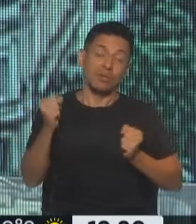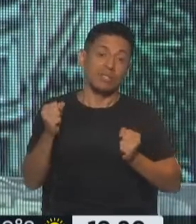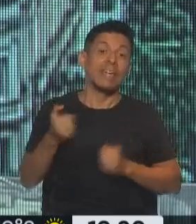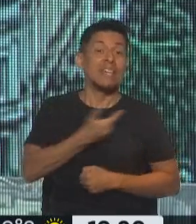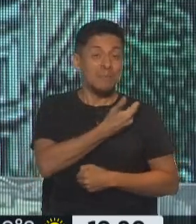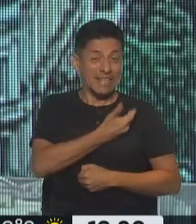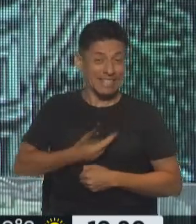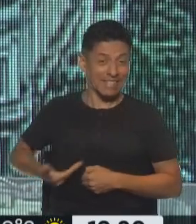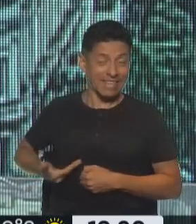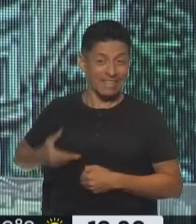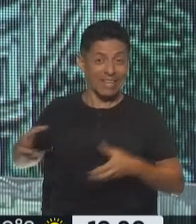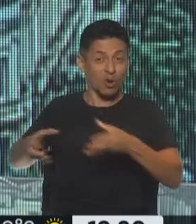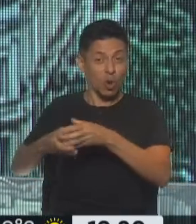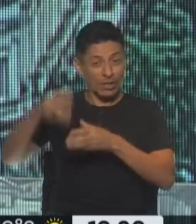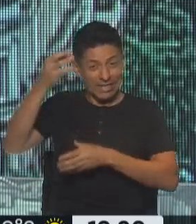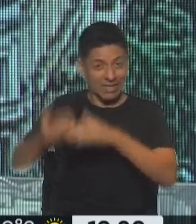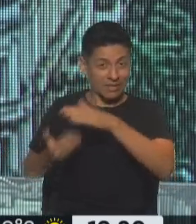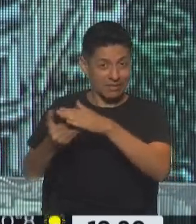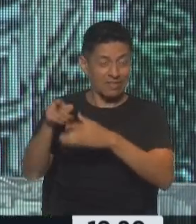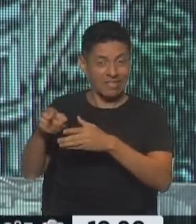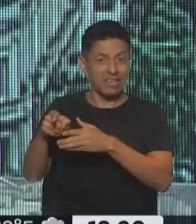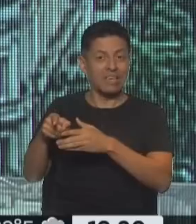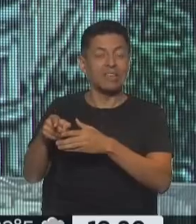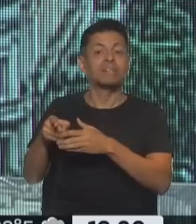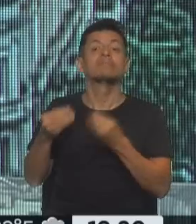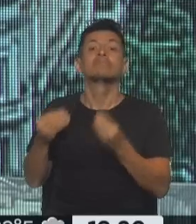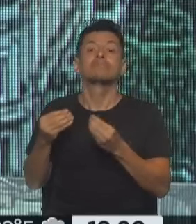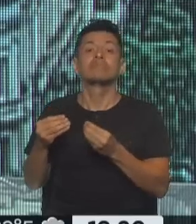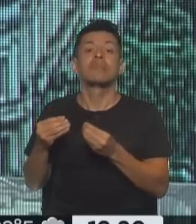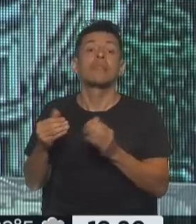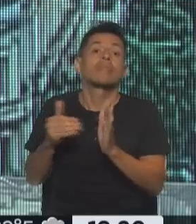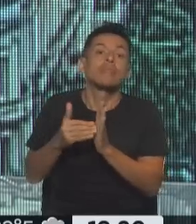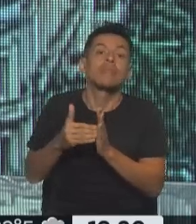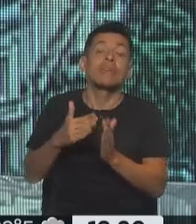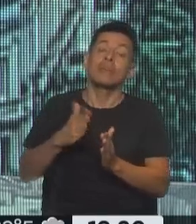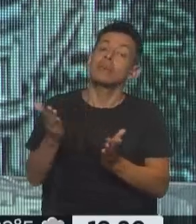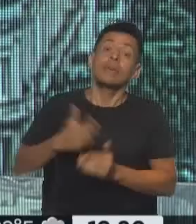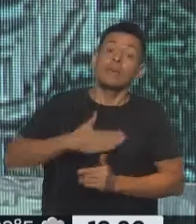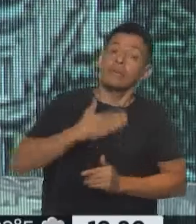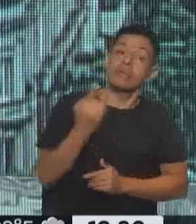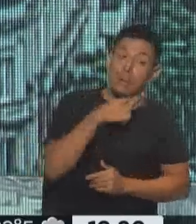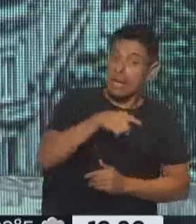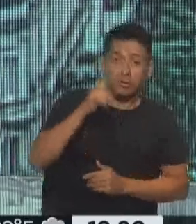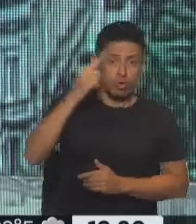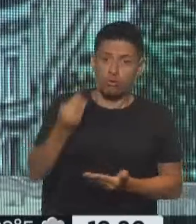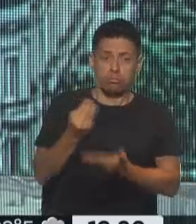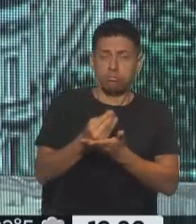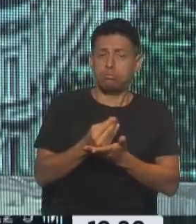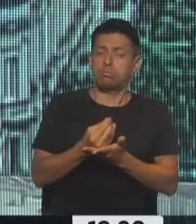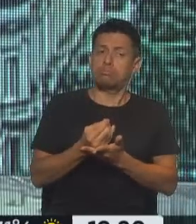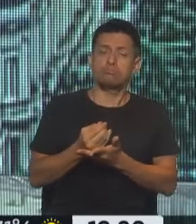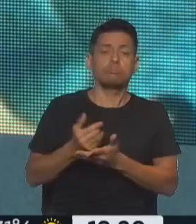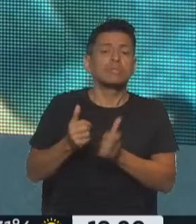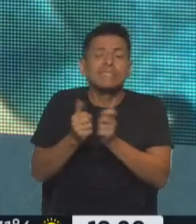la Corte se va a mostrar si el director general de su vocalía muestra todo, se presenta espontáneamente y entrega lo que...